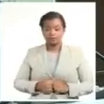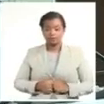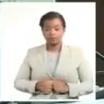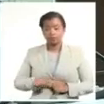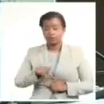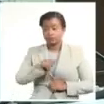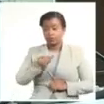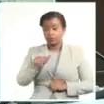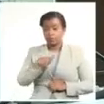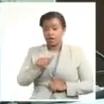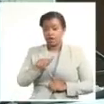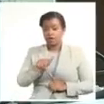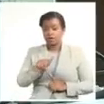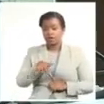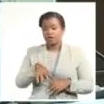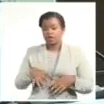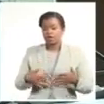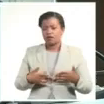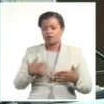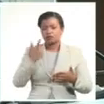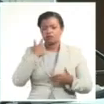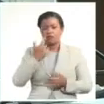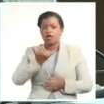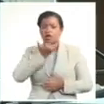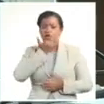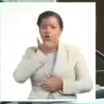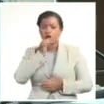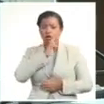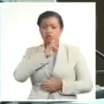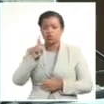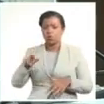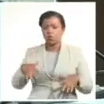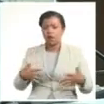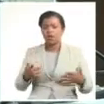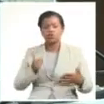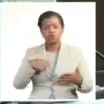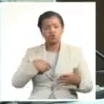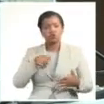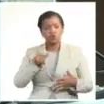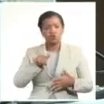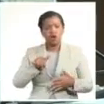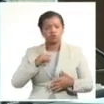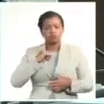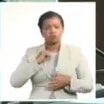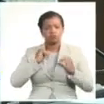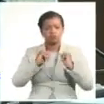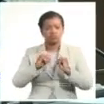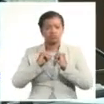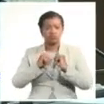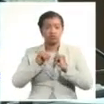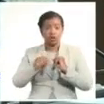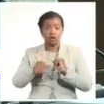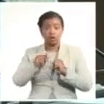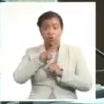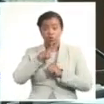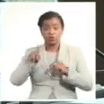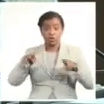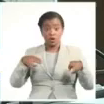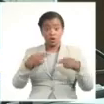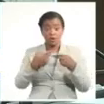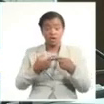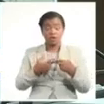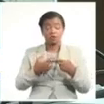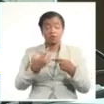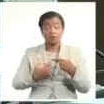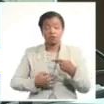alertar acerca de sus errores propios. Este onceno Congreso se celebrará en medio de la